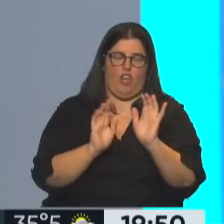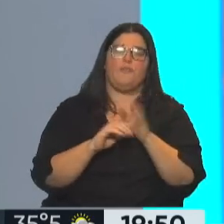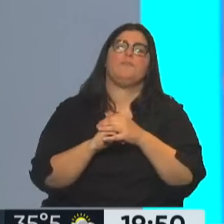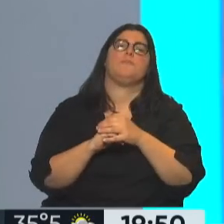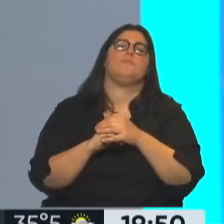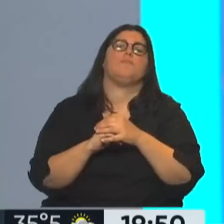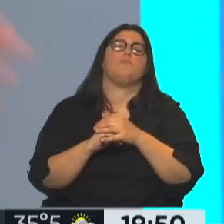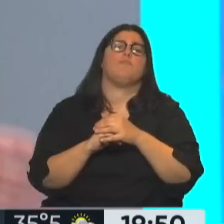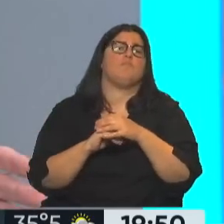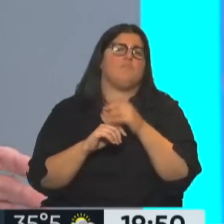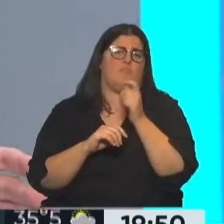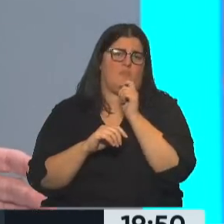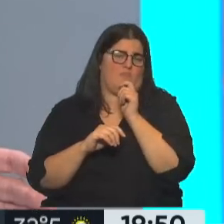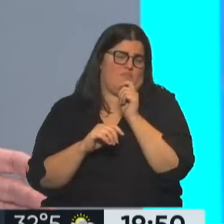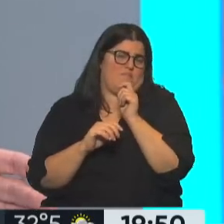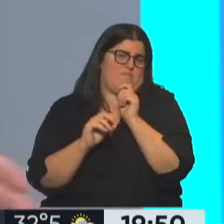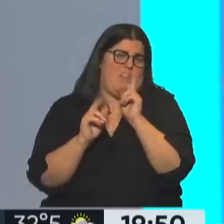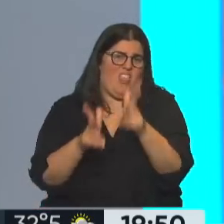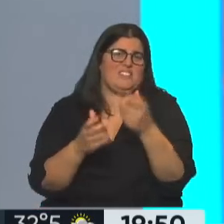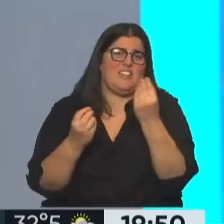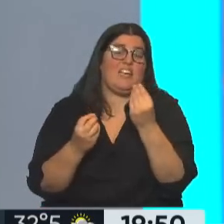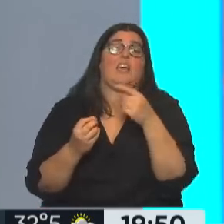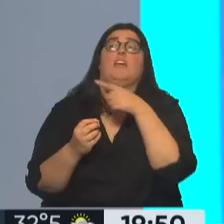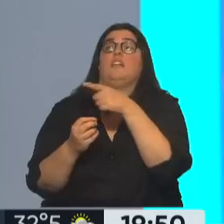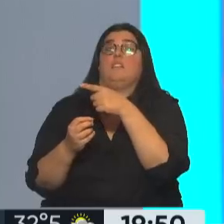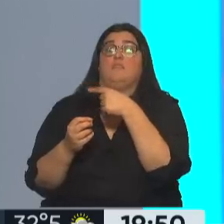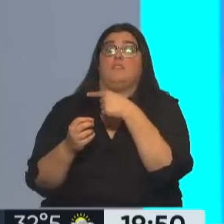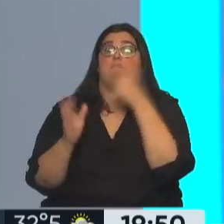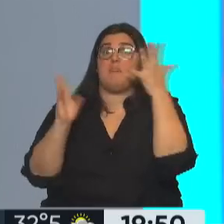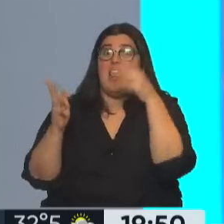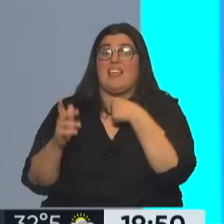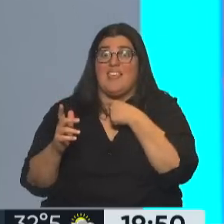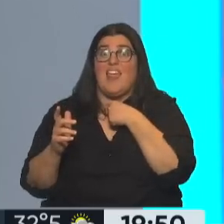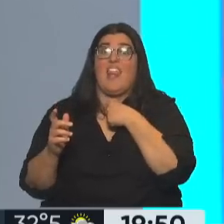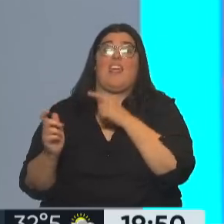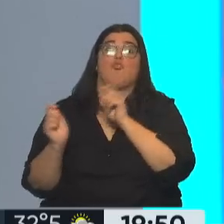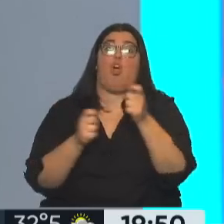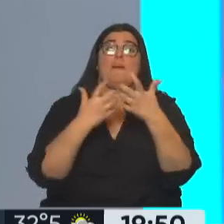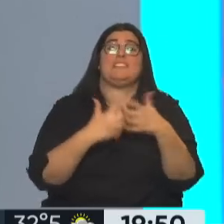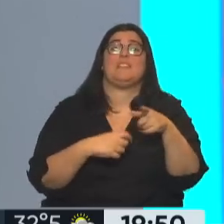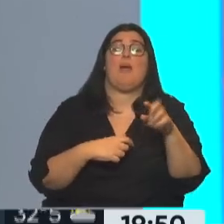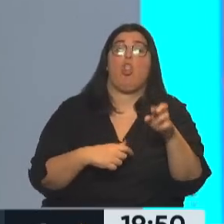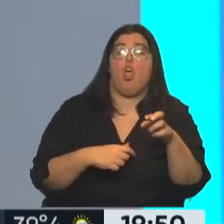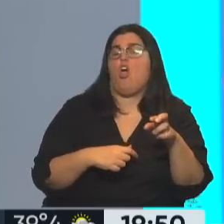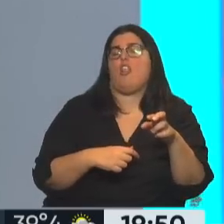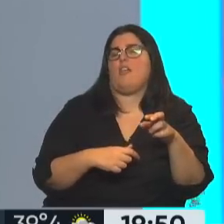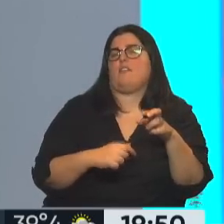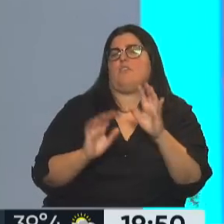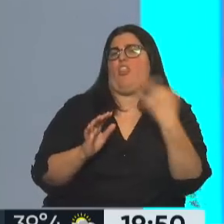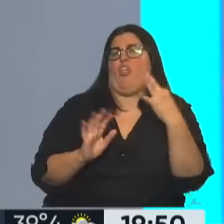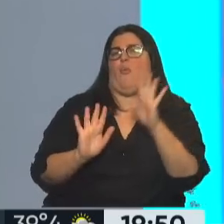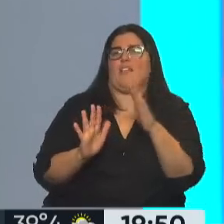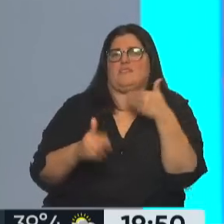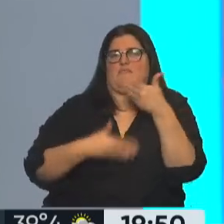así, es decir, Milei te tiene que hacer eso si quiere dolarizar. Y la segunda es esto que veníamos charlando recién, la imposibilidad de hacer